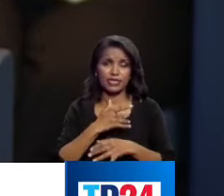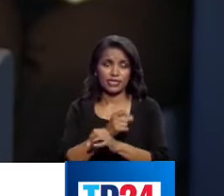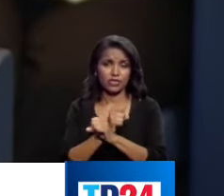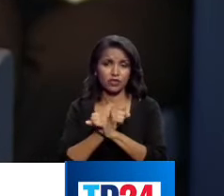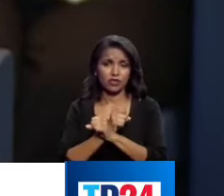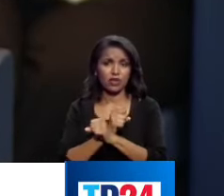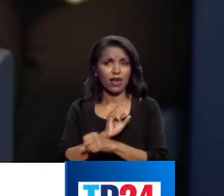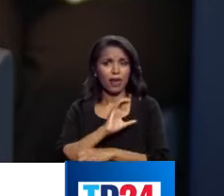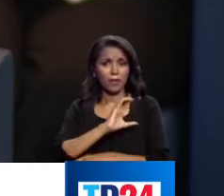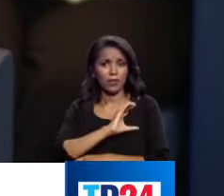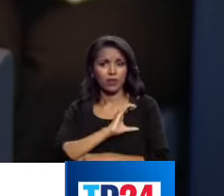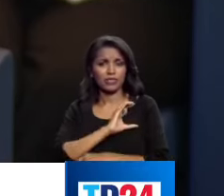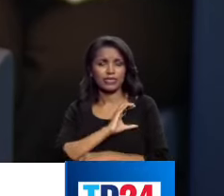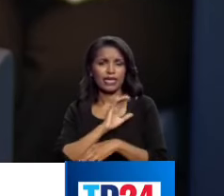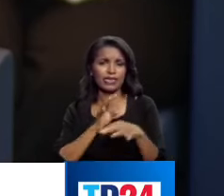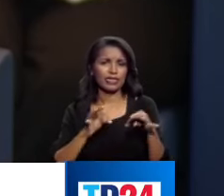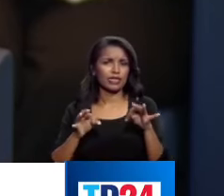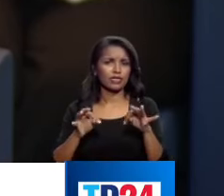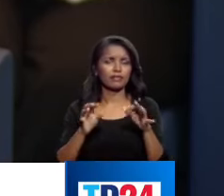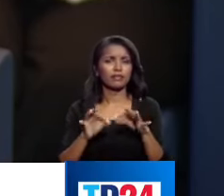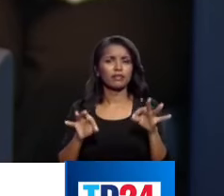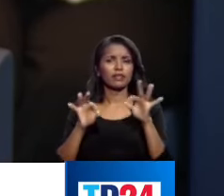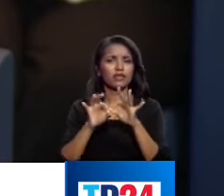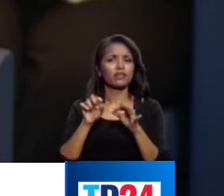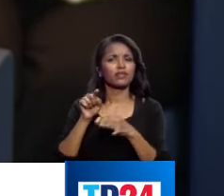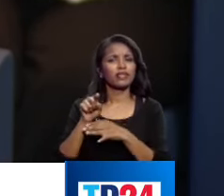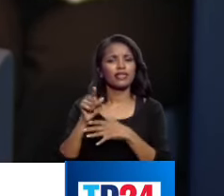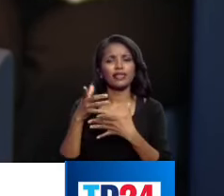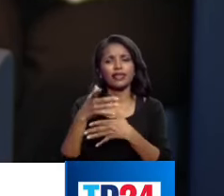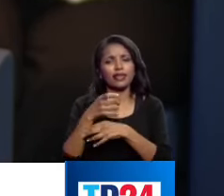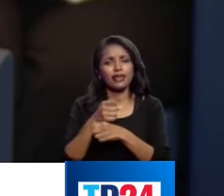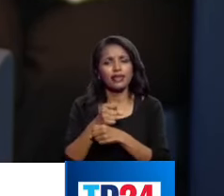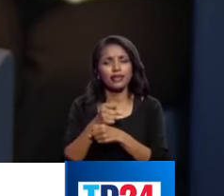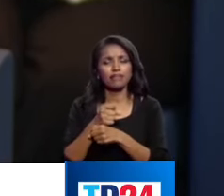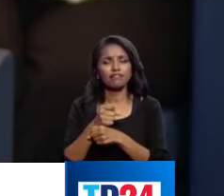de Turismo como entidad especializada. ¿Qué acciones implementaría